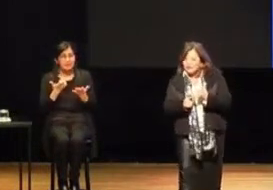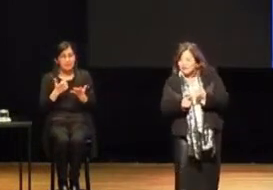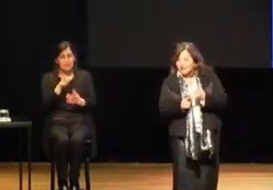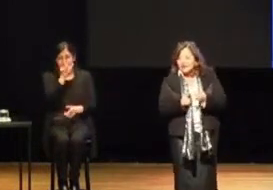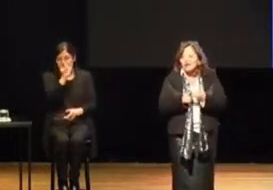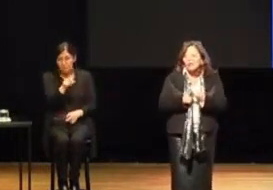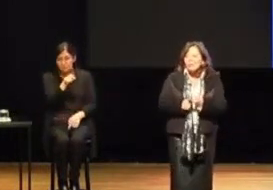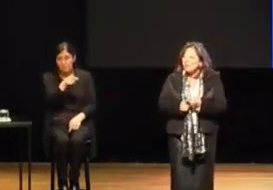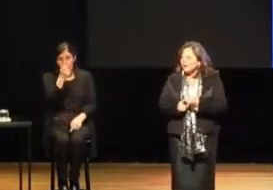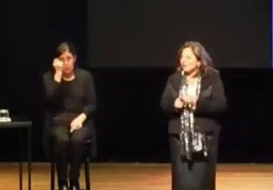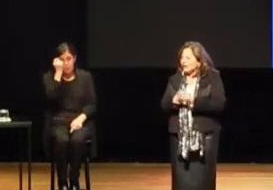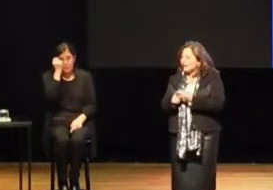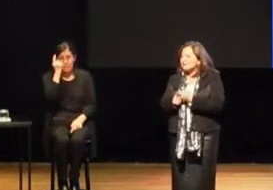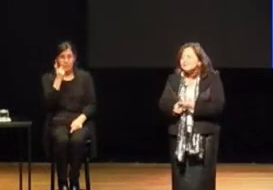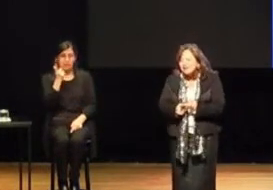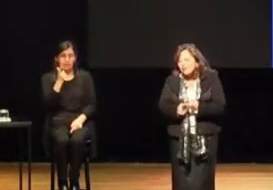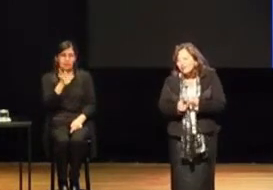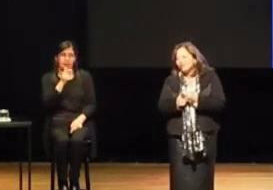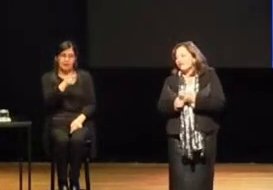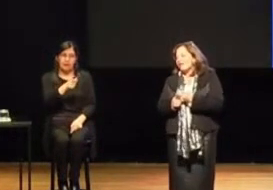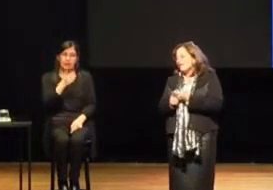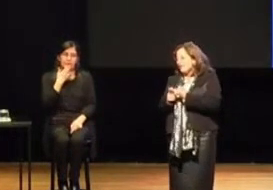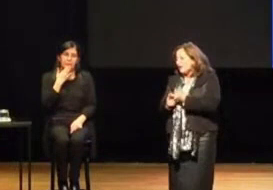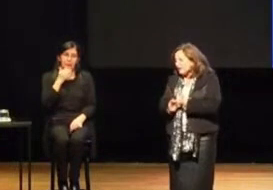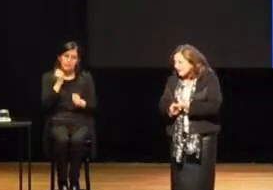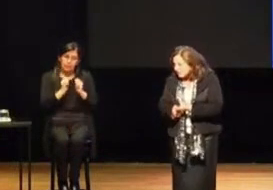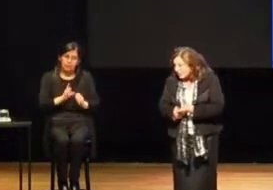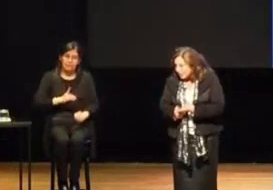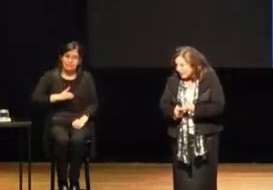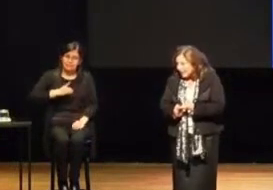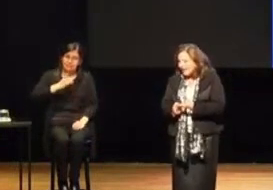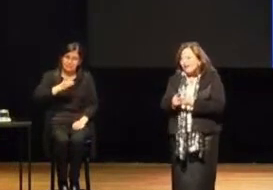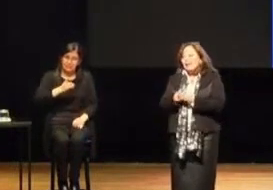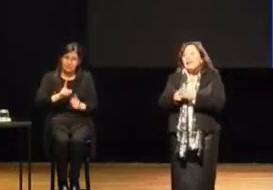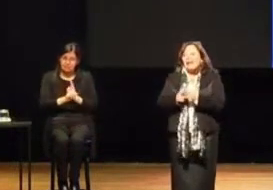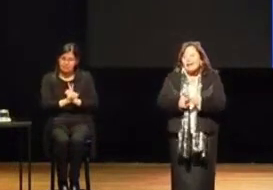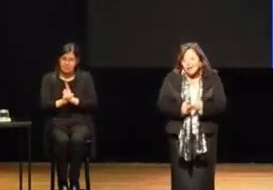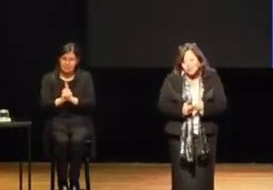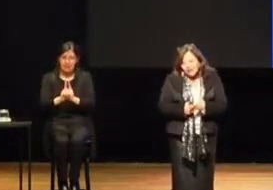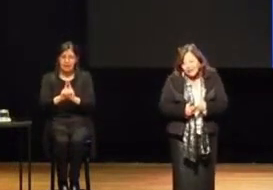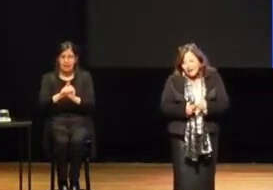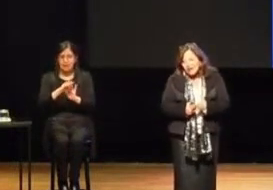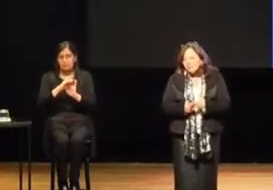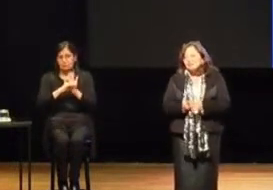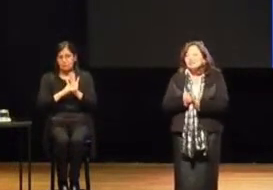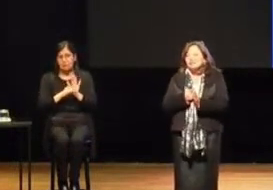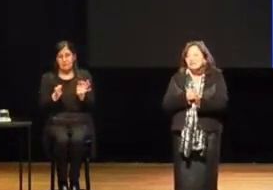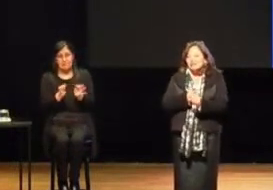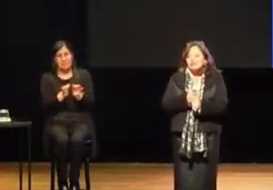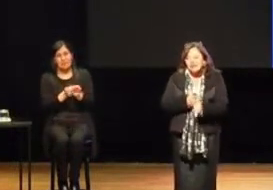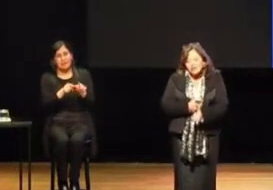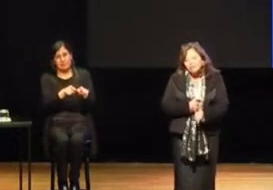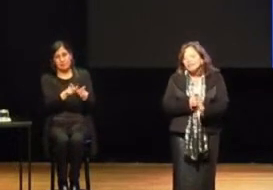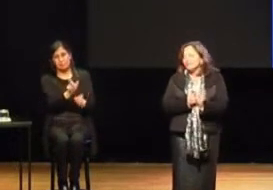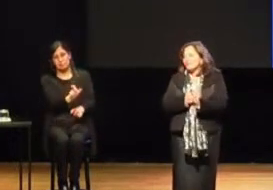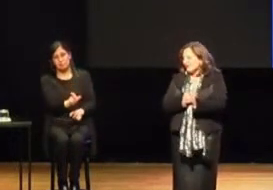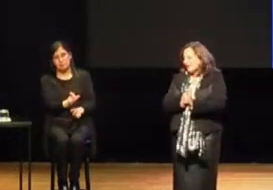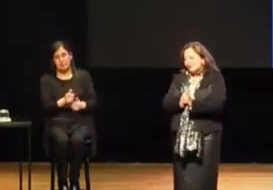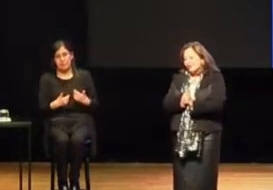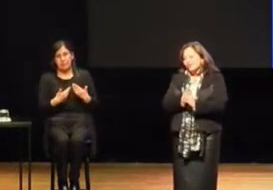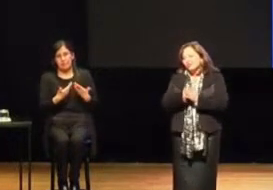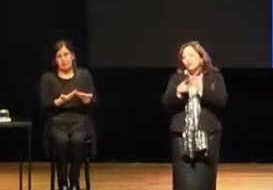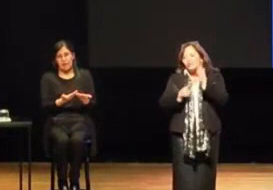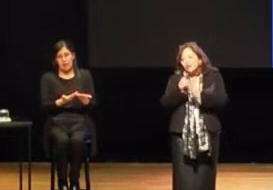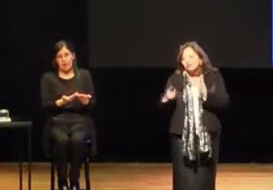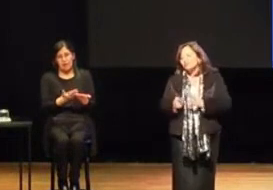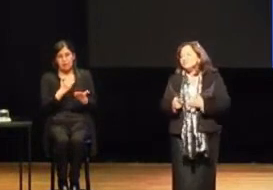paciente entienda, que comprenda, que siga mejor las orientaciones, el explicar al paciente, darle un trato